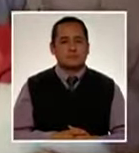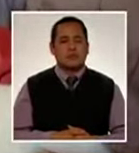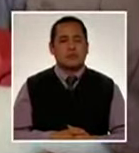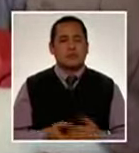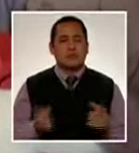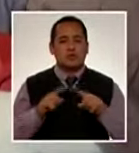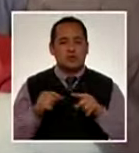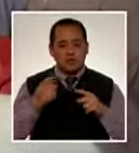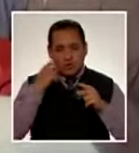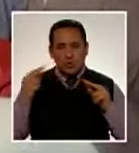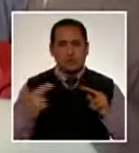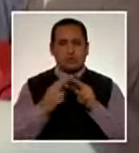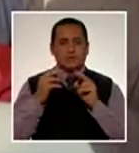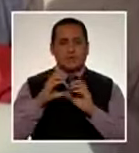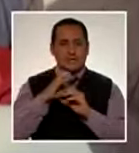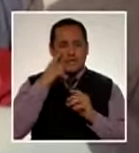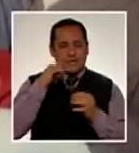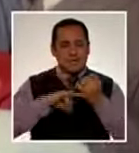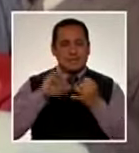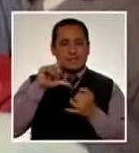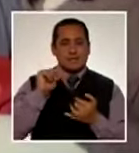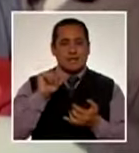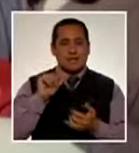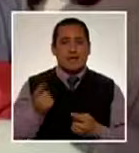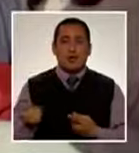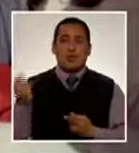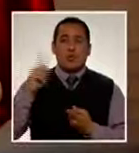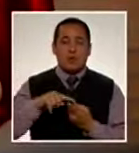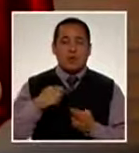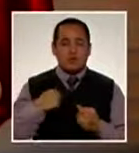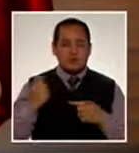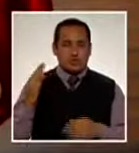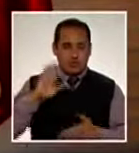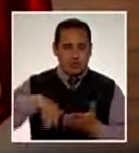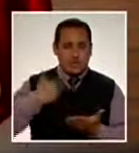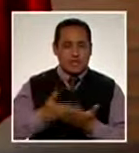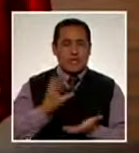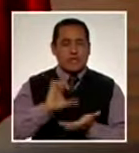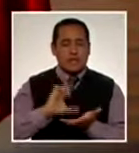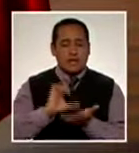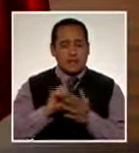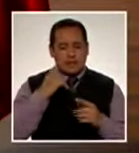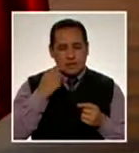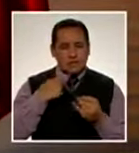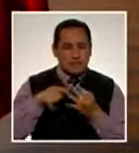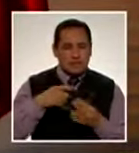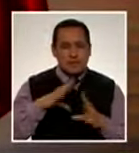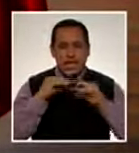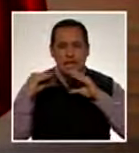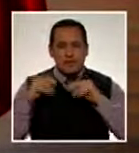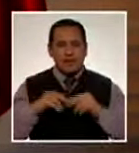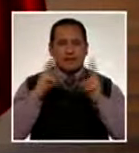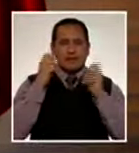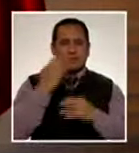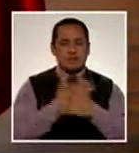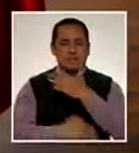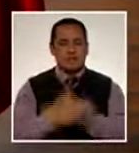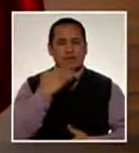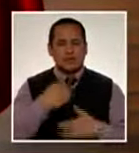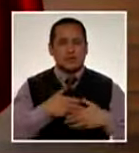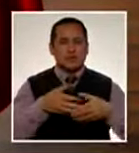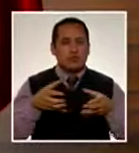Yo conocí a Gisela cuando llegué acá a Lima. Me involucré mucho en el tema de la discapacidad,